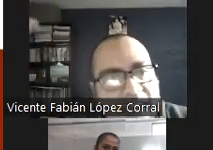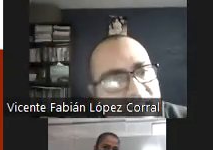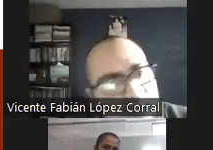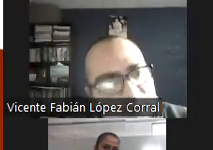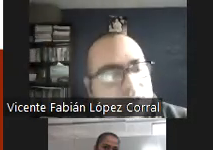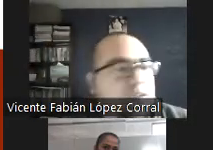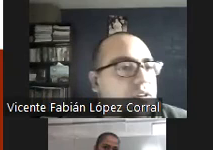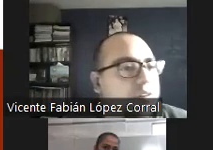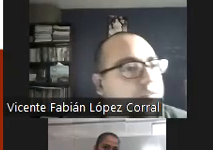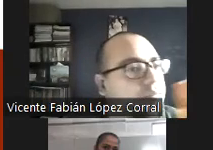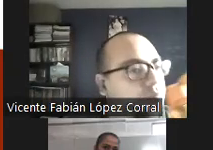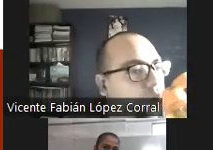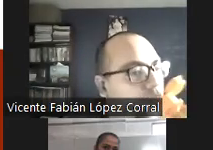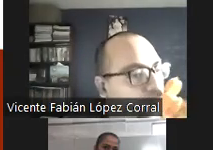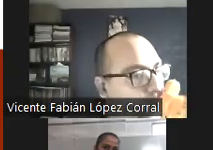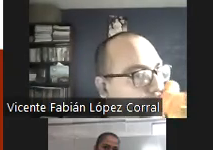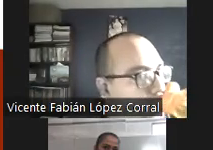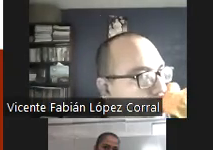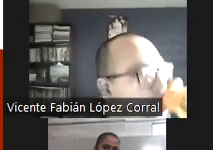hace erupción